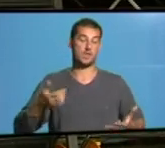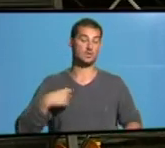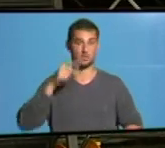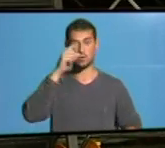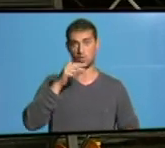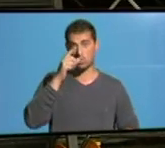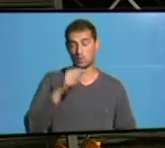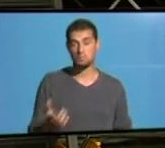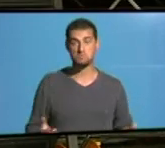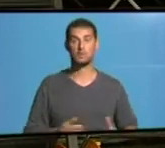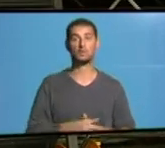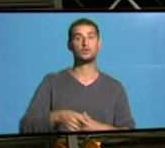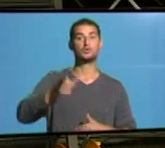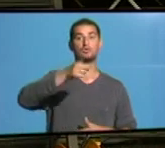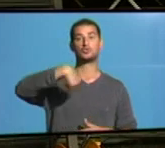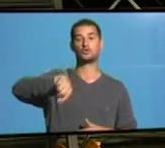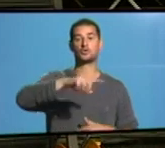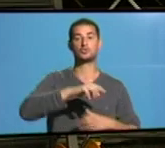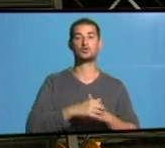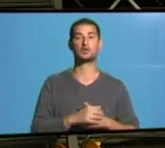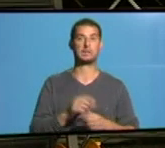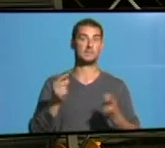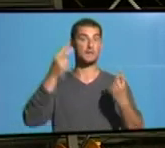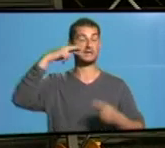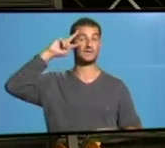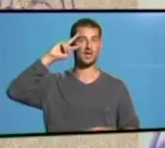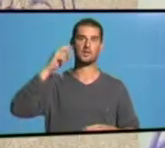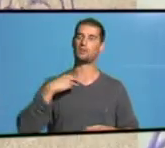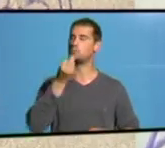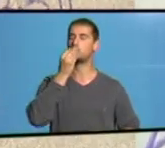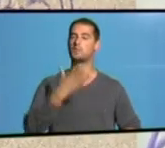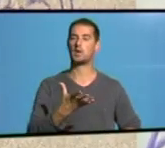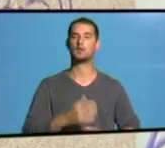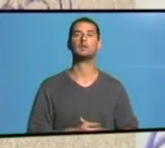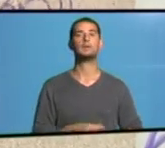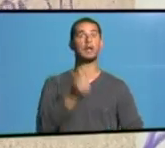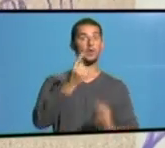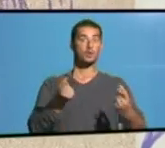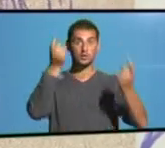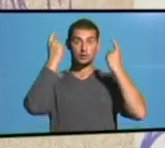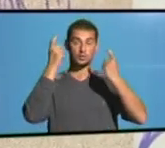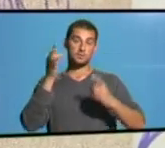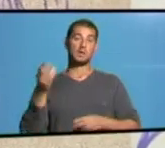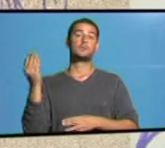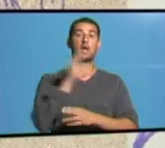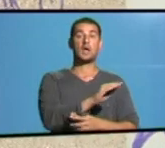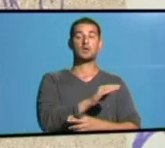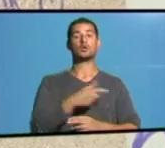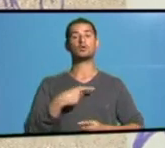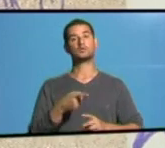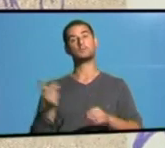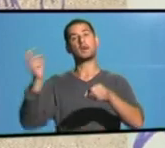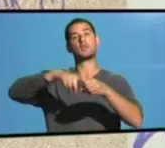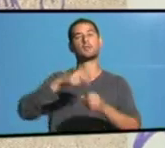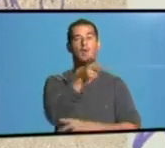y, bueno, para nosotros, que es nuestra primera experiencia, pues genial. Varios bolseiros da Escola de Imaxe Son participaron na grabación